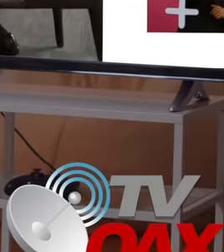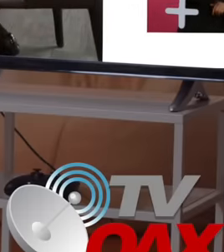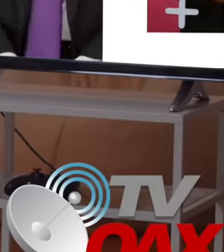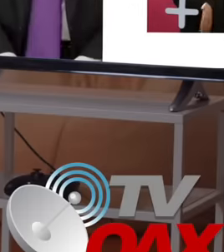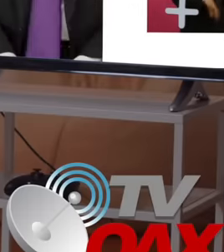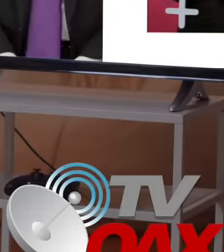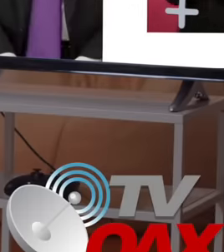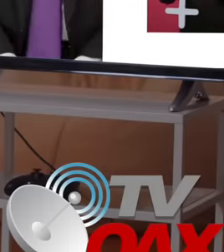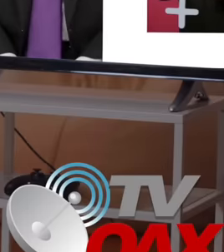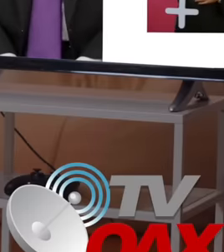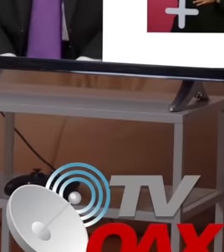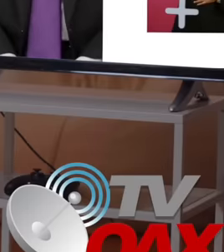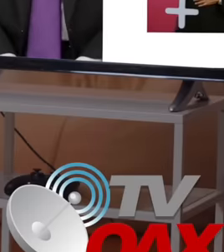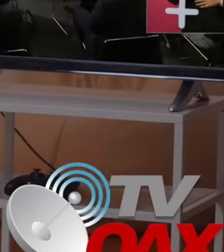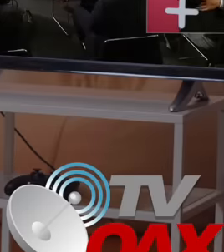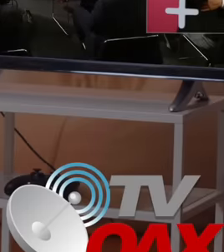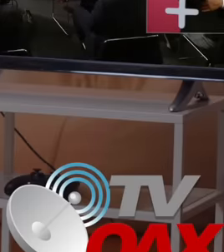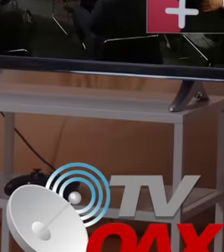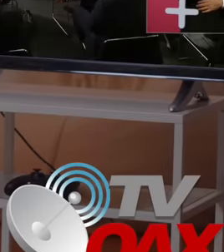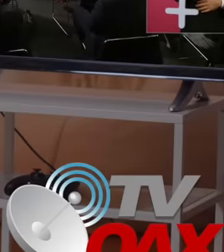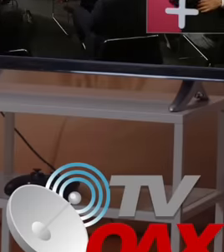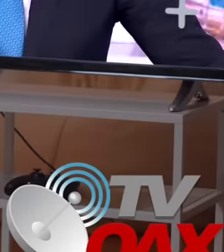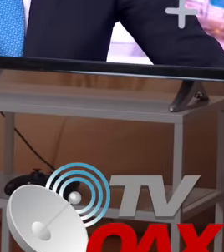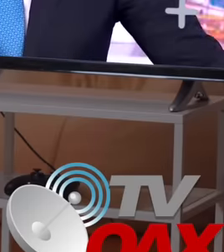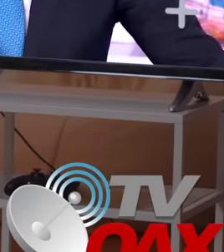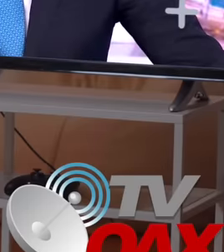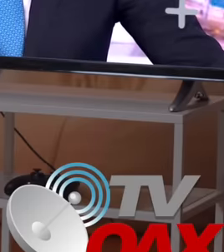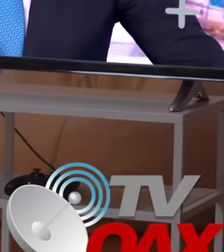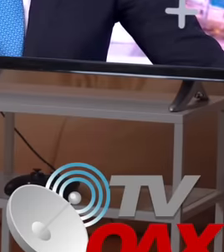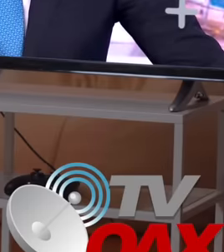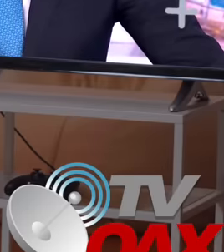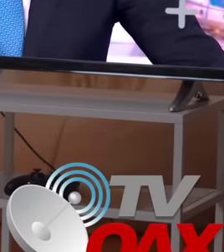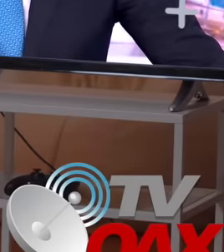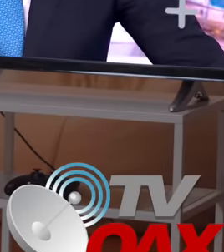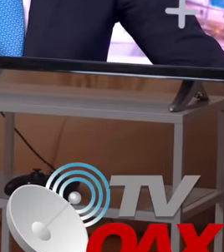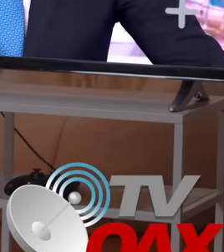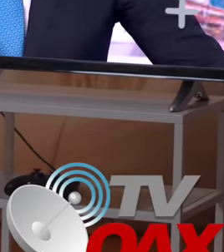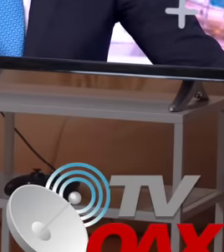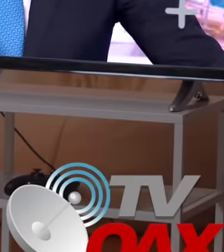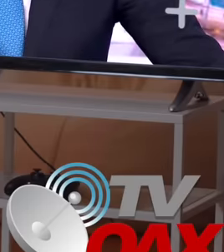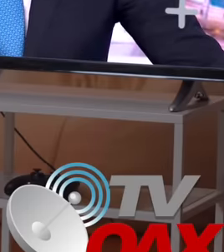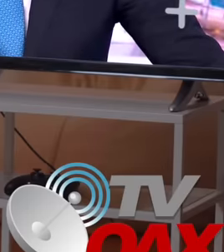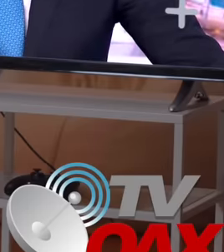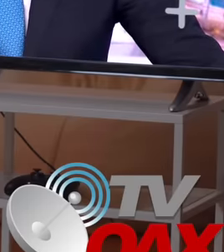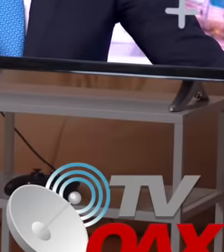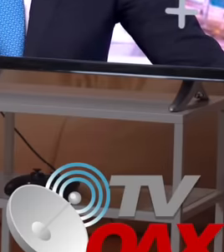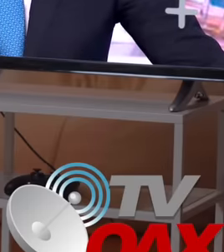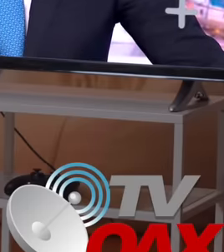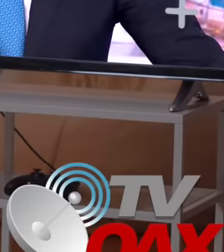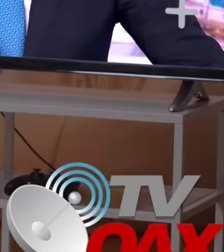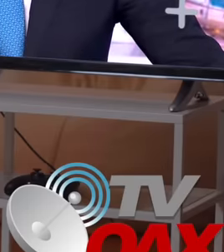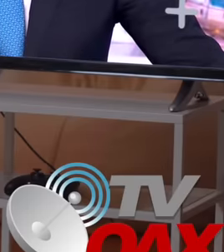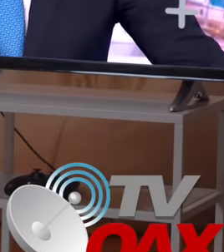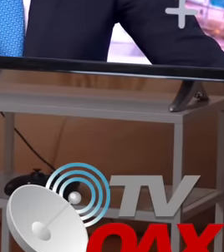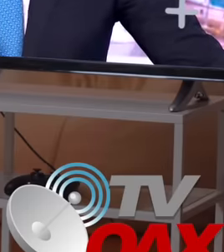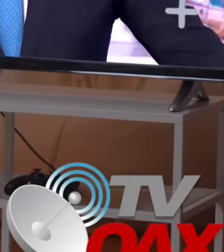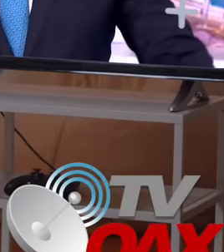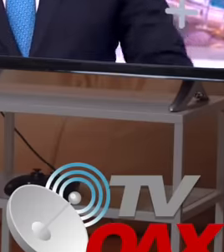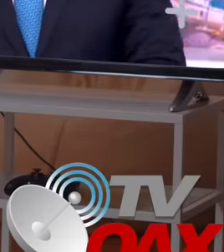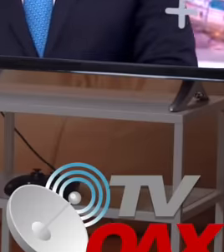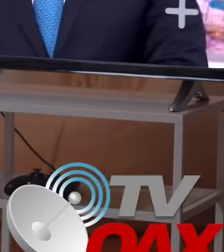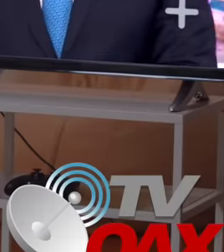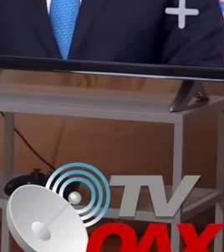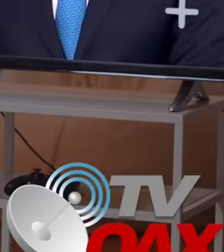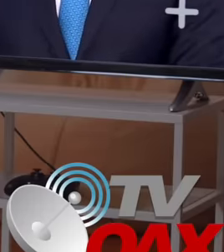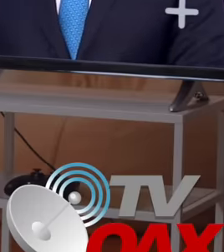principios editoriales, eso no se puede. Eso es calle. Gracias, Ricardo Salinas, por tu amistad y respeto a la libertad de expresión. Y